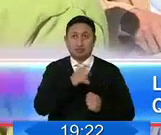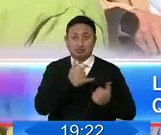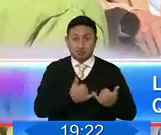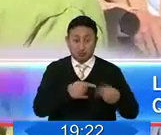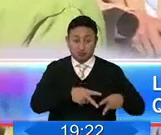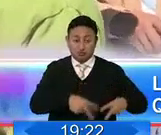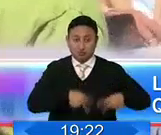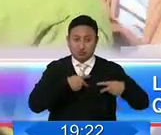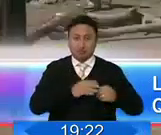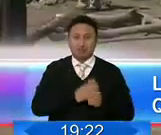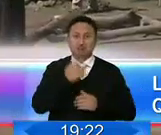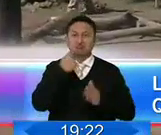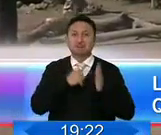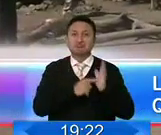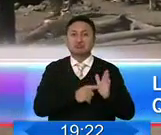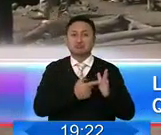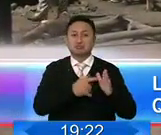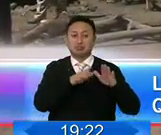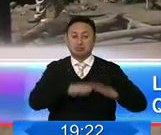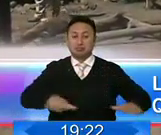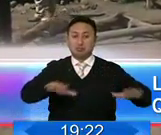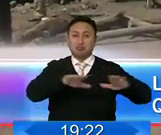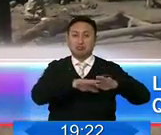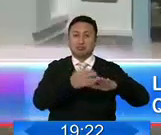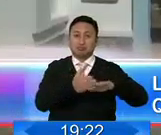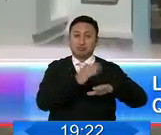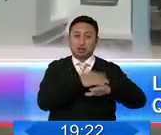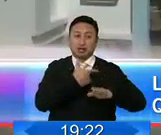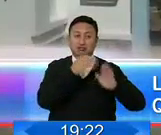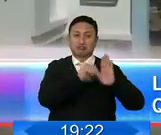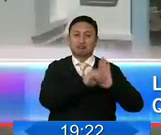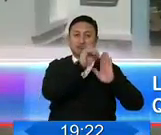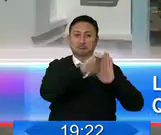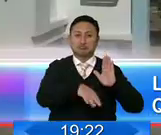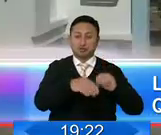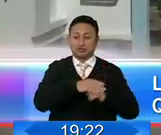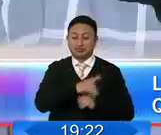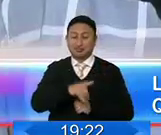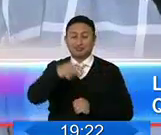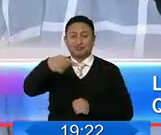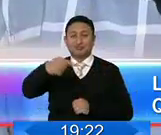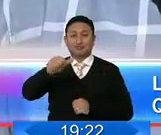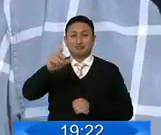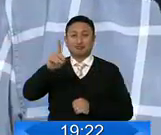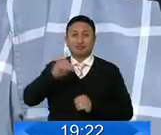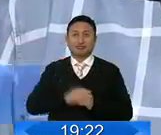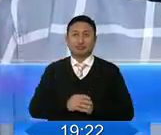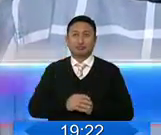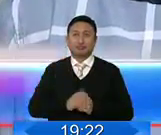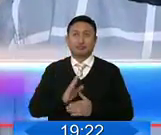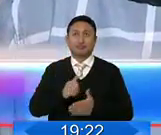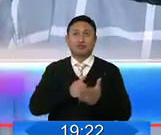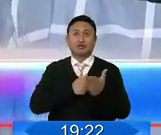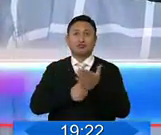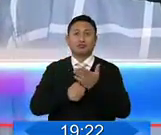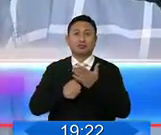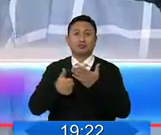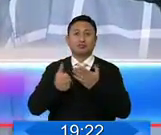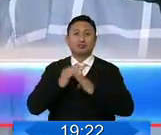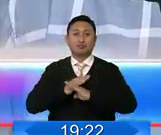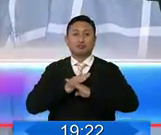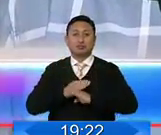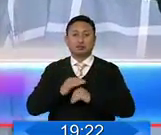pues aducen que los lotes les habrían sido donados al gas de la parroquia y el ministerio de defensa